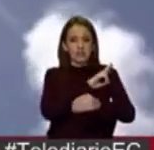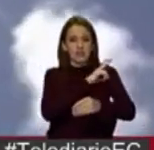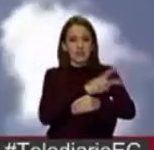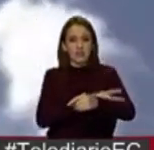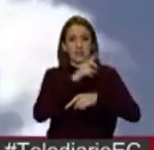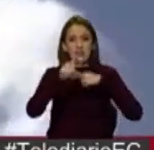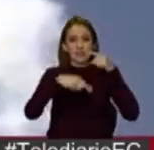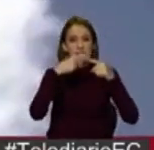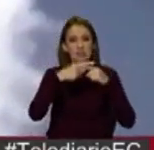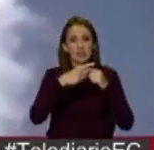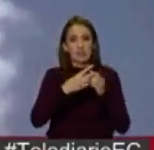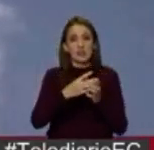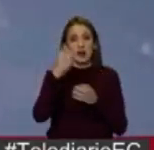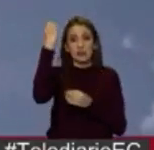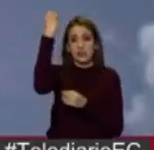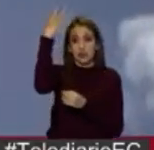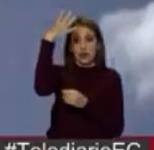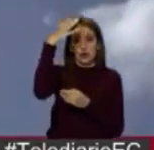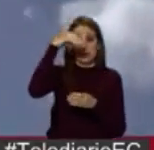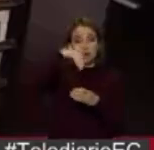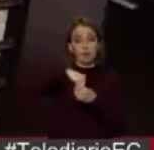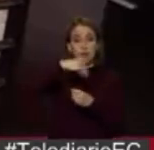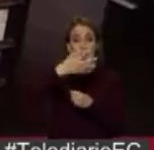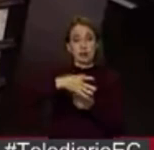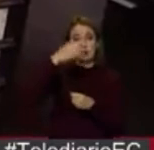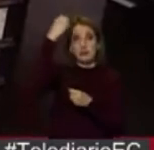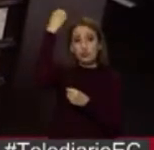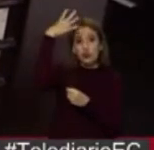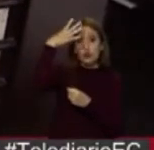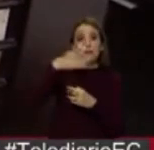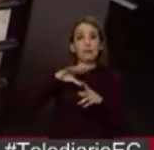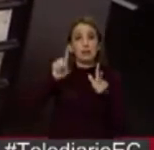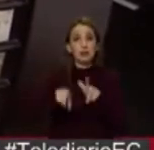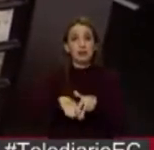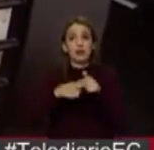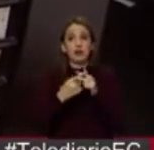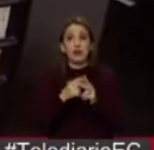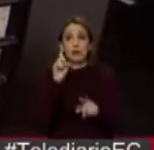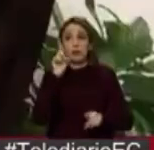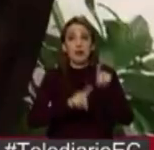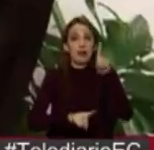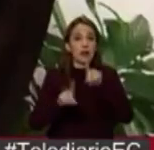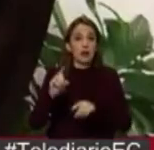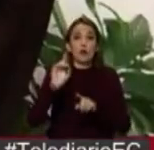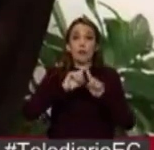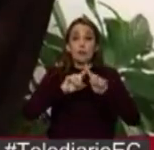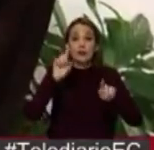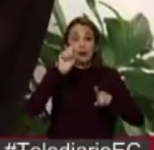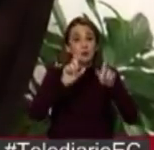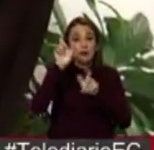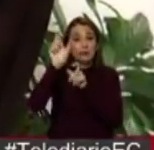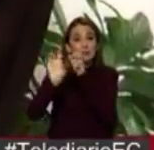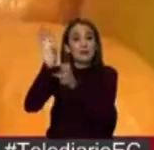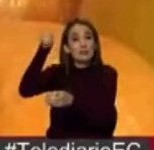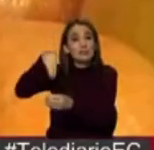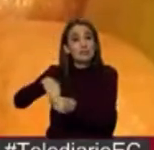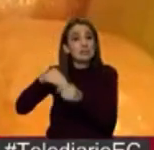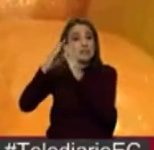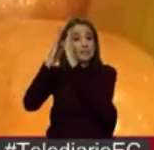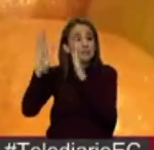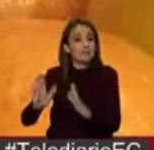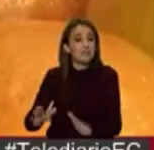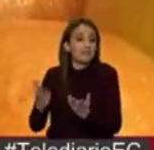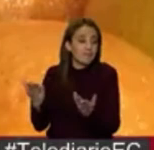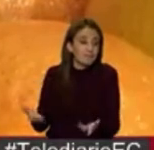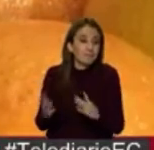piel se expone directamente a los rayos solares, un proceso que fue anulado en muchas personas por el periodo de cuarentena. En este aspecto es